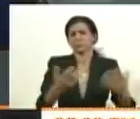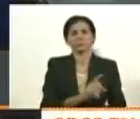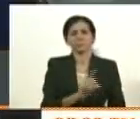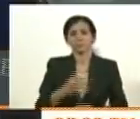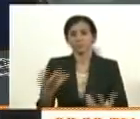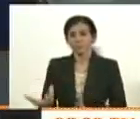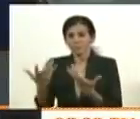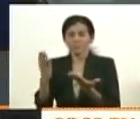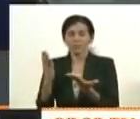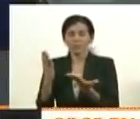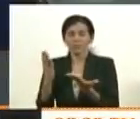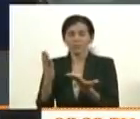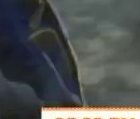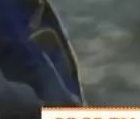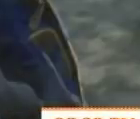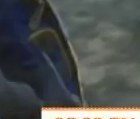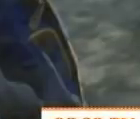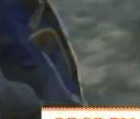colegio.